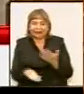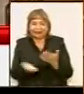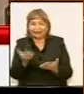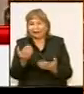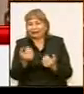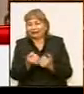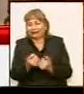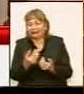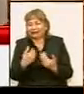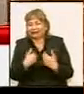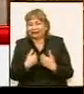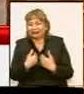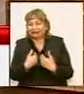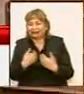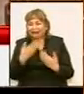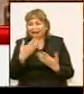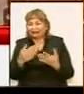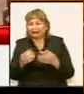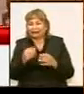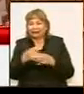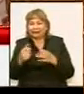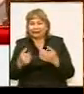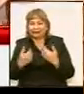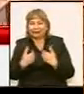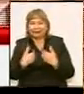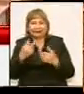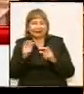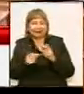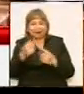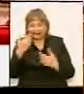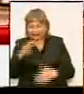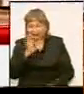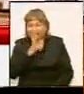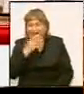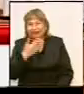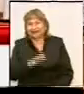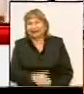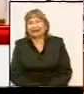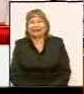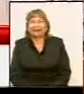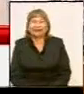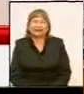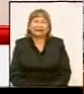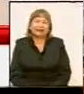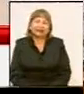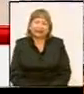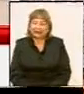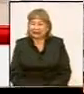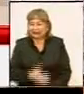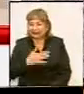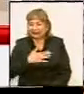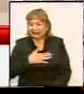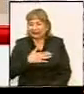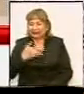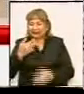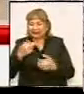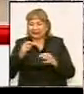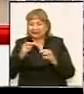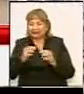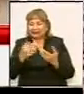último tiene la ventaja y o la desventaja de que muchas personas ya dijeron lo que yo iba a decir. Entonces eso me va a permitir